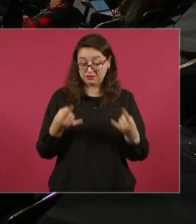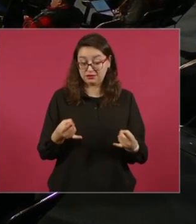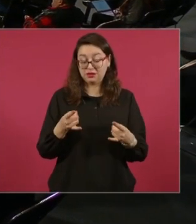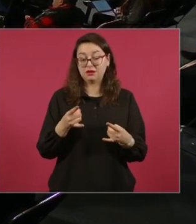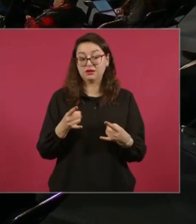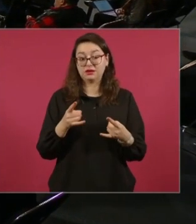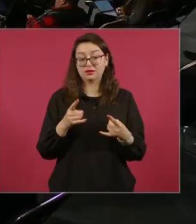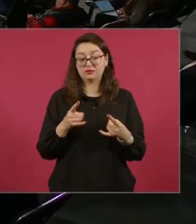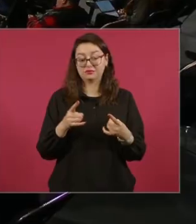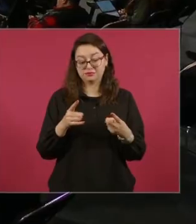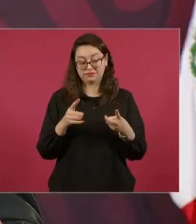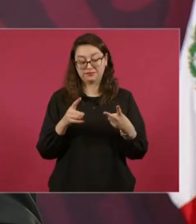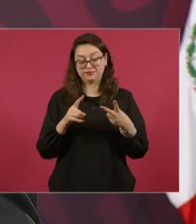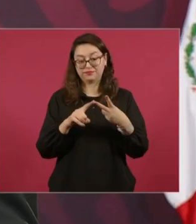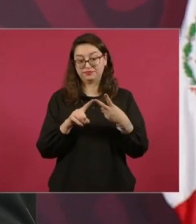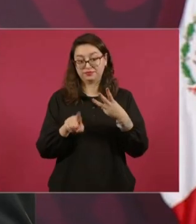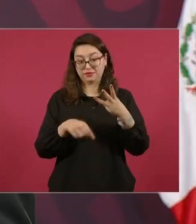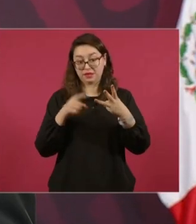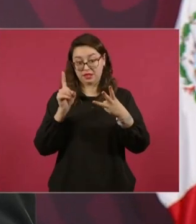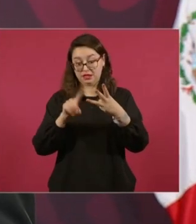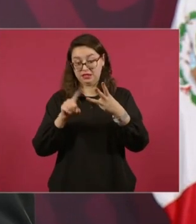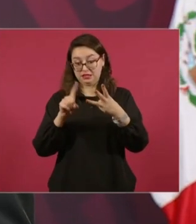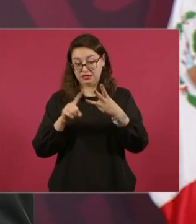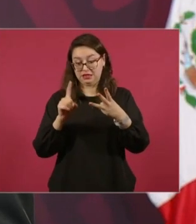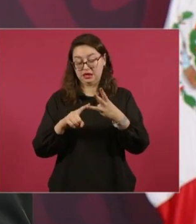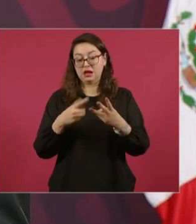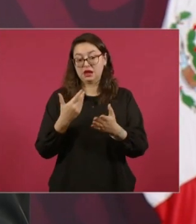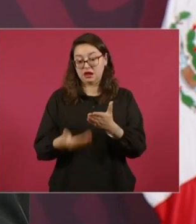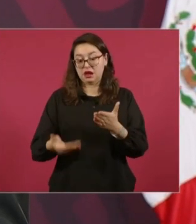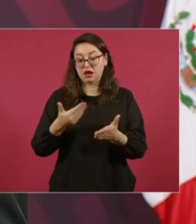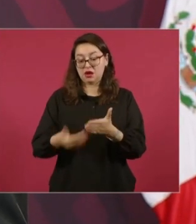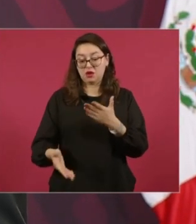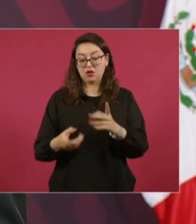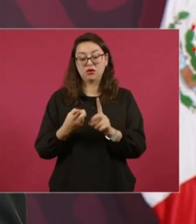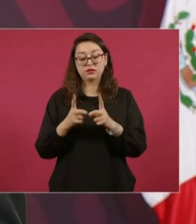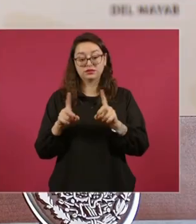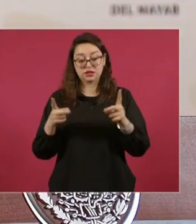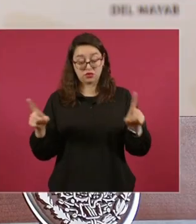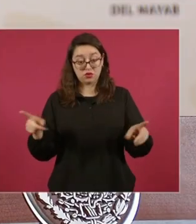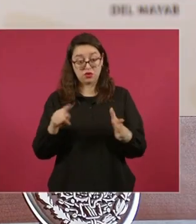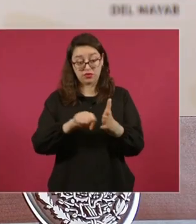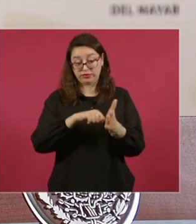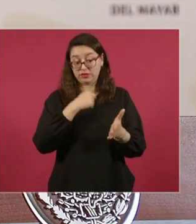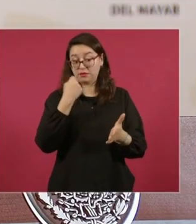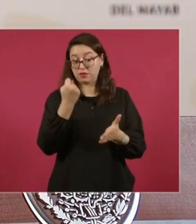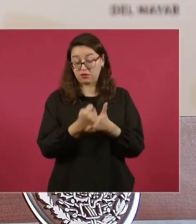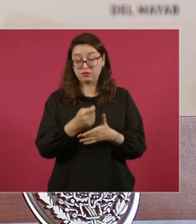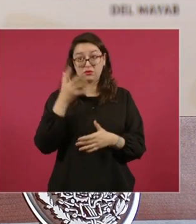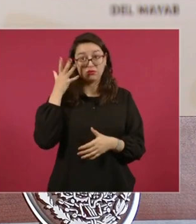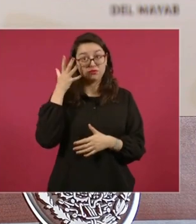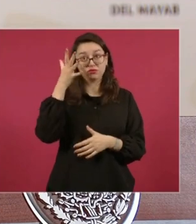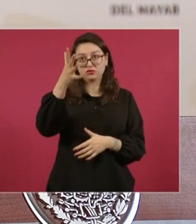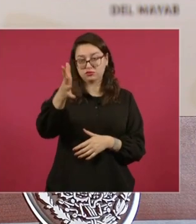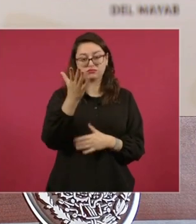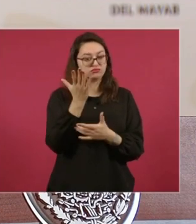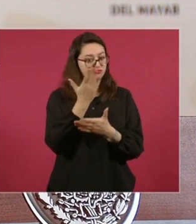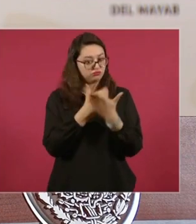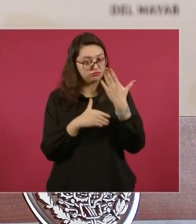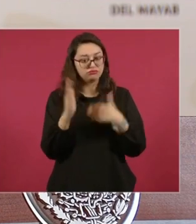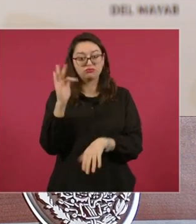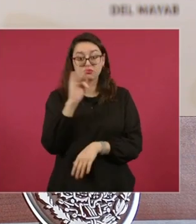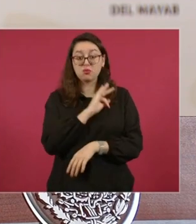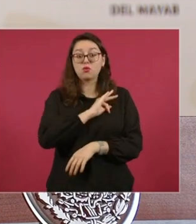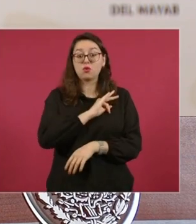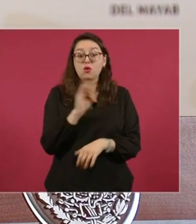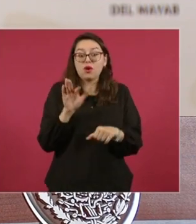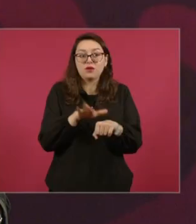que va a ser muy importante para el desarrollo de Tamaulipas. Tiene mucho futuro Tamaulipas por el tratado